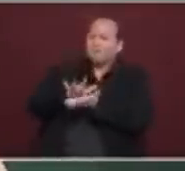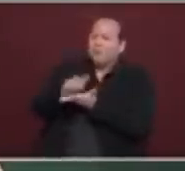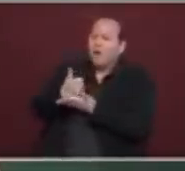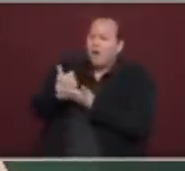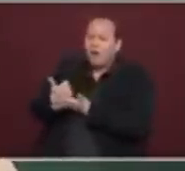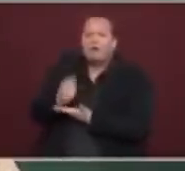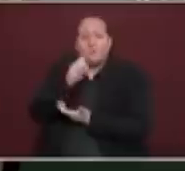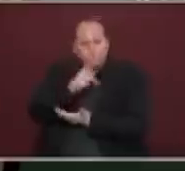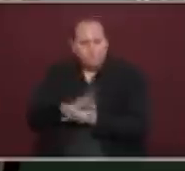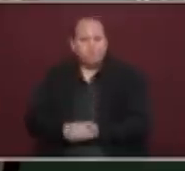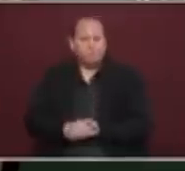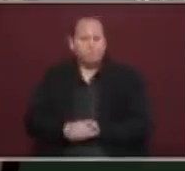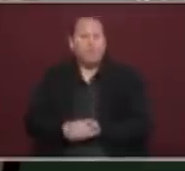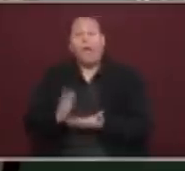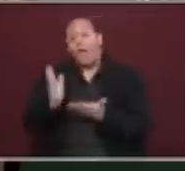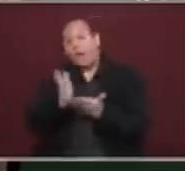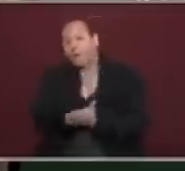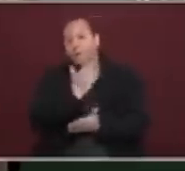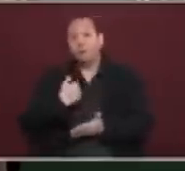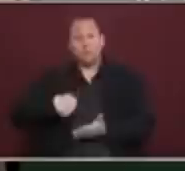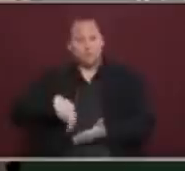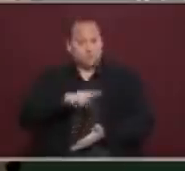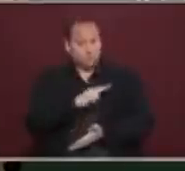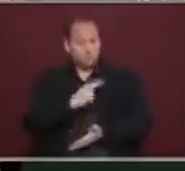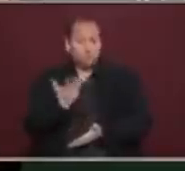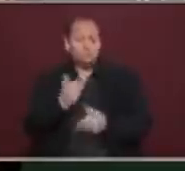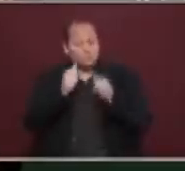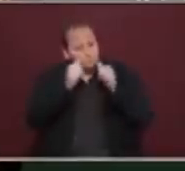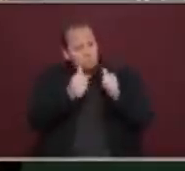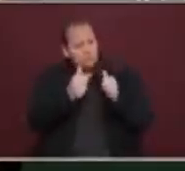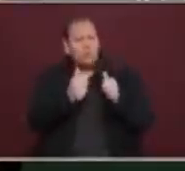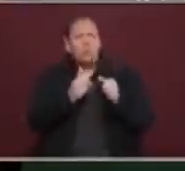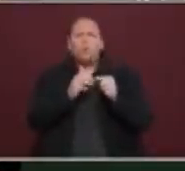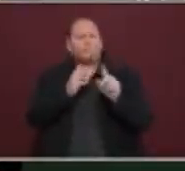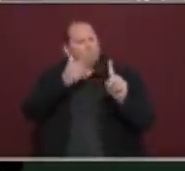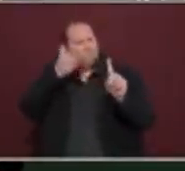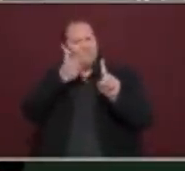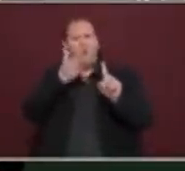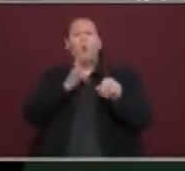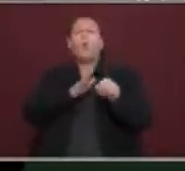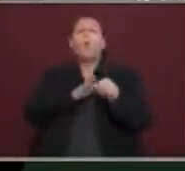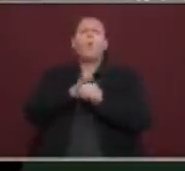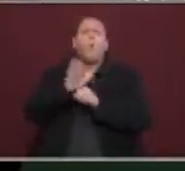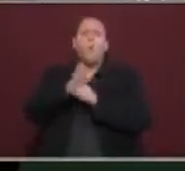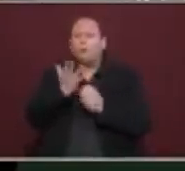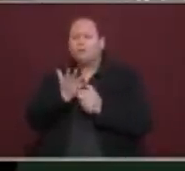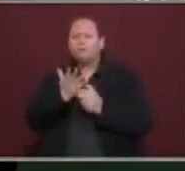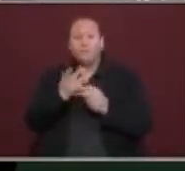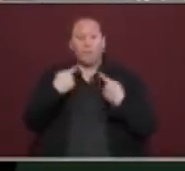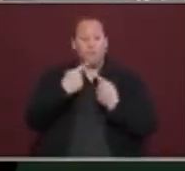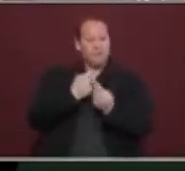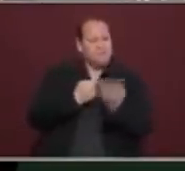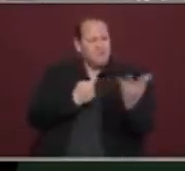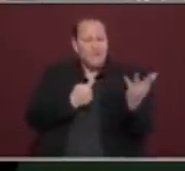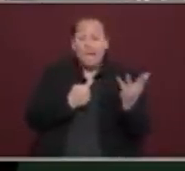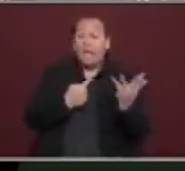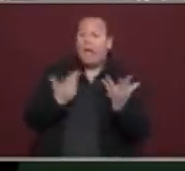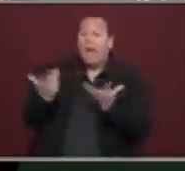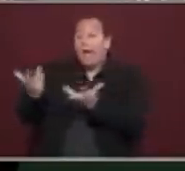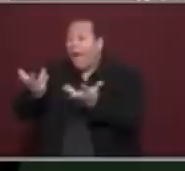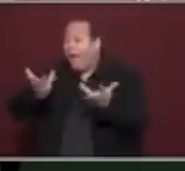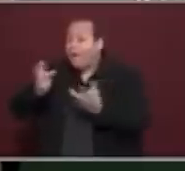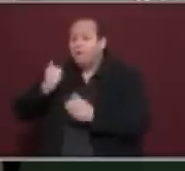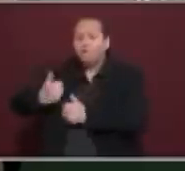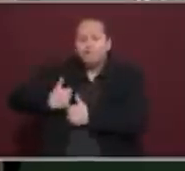también nos dimos a la tarea entre todos poder determinar cuál era la percepción de la ciudadanía después de este lapso